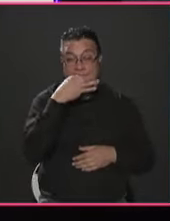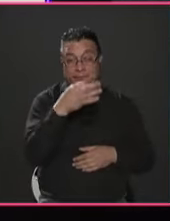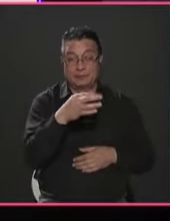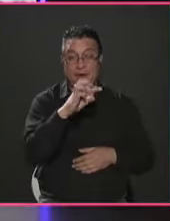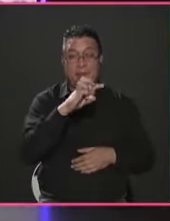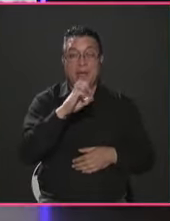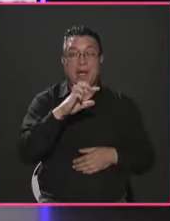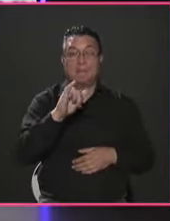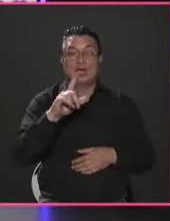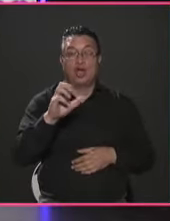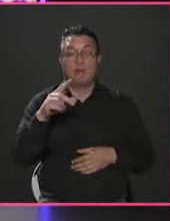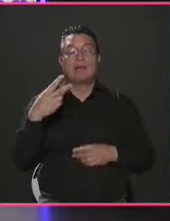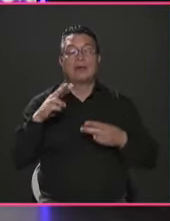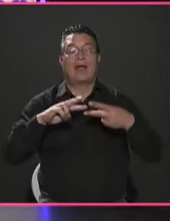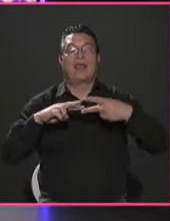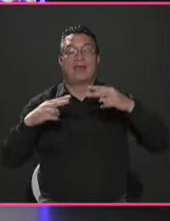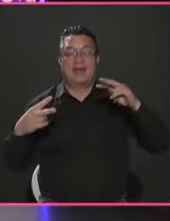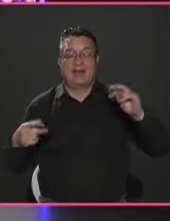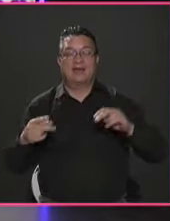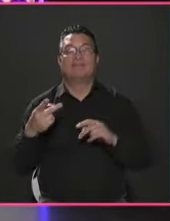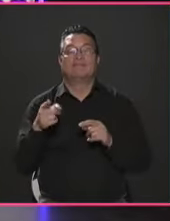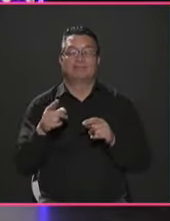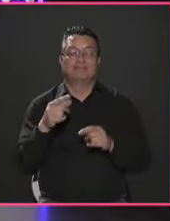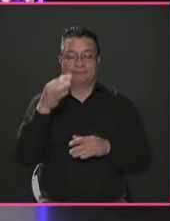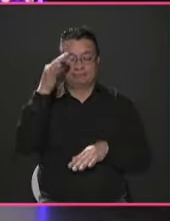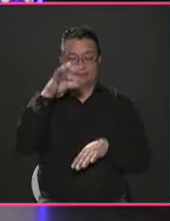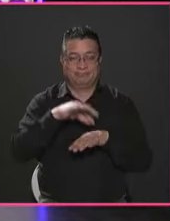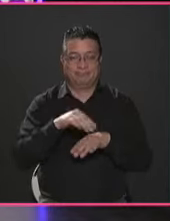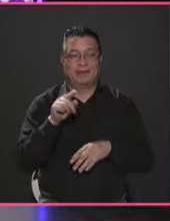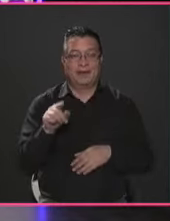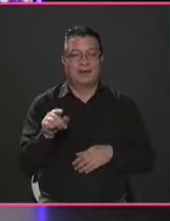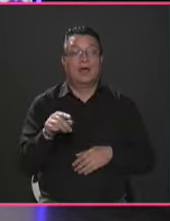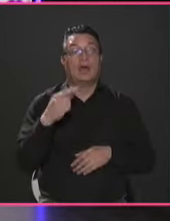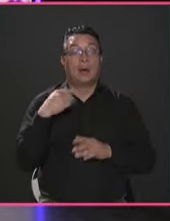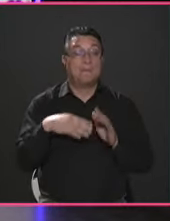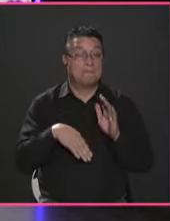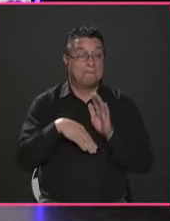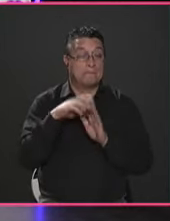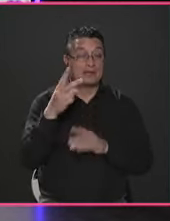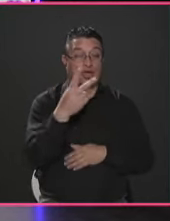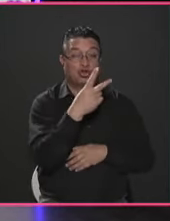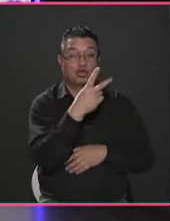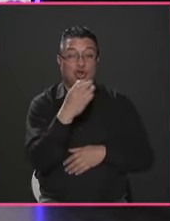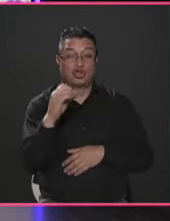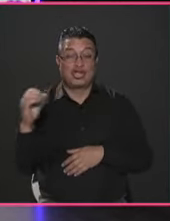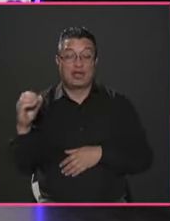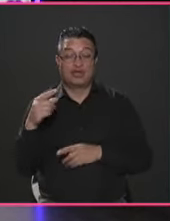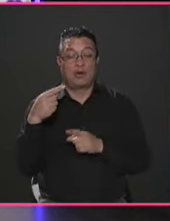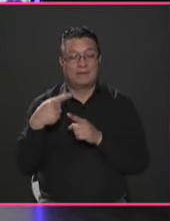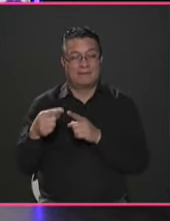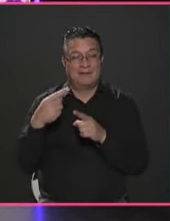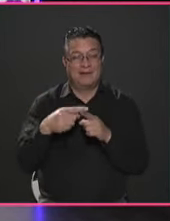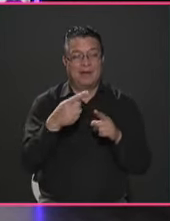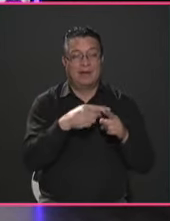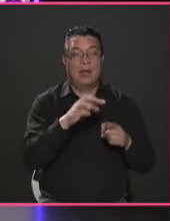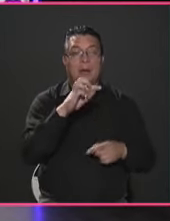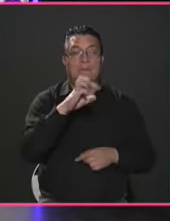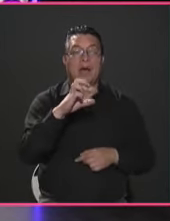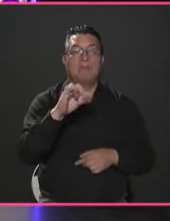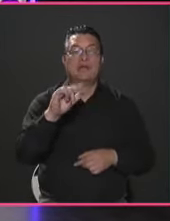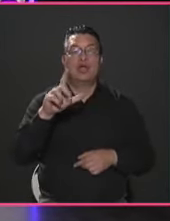papiloma es un virus de ADN existen más de 200 tipos de virus papiloma sin